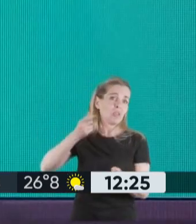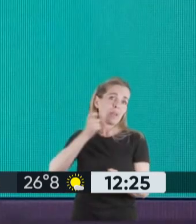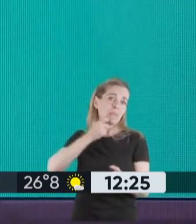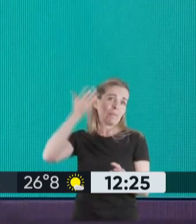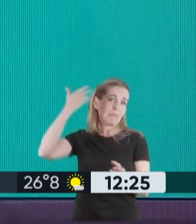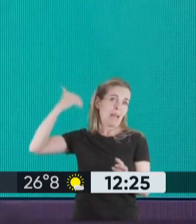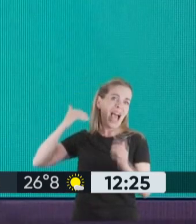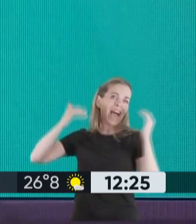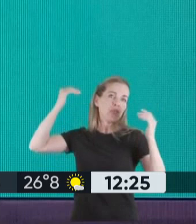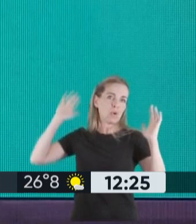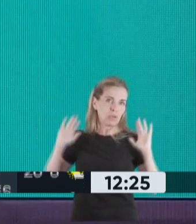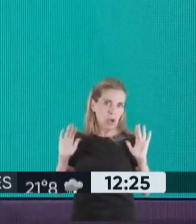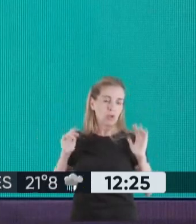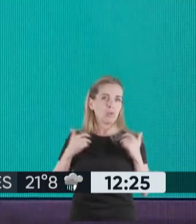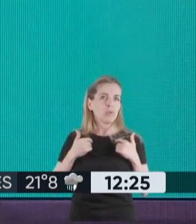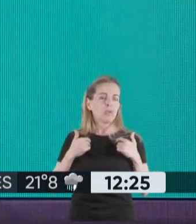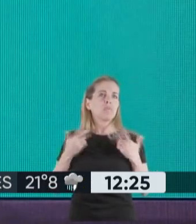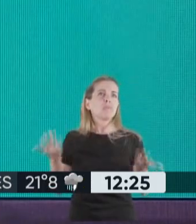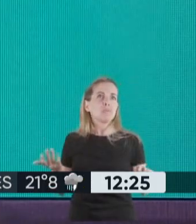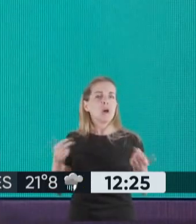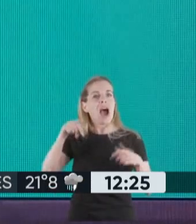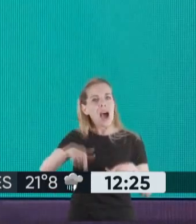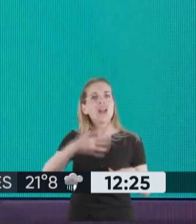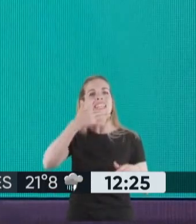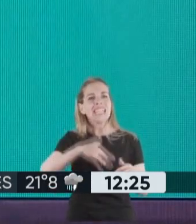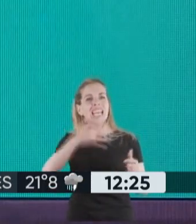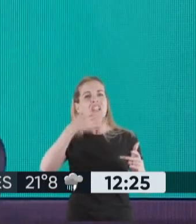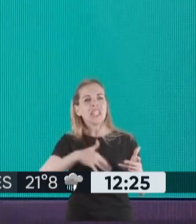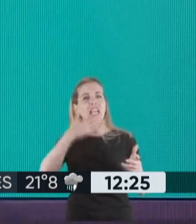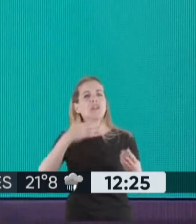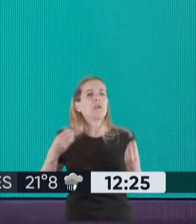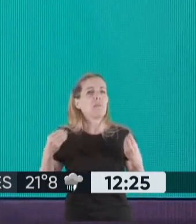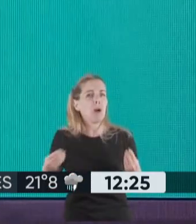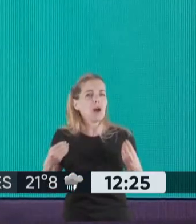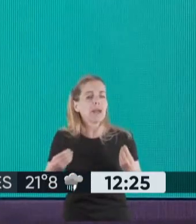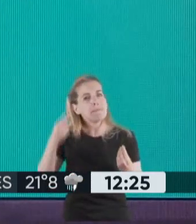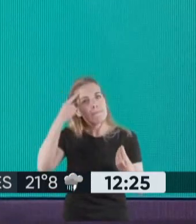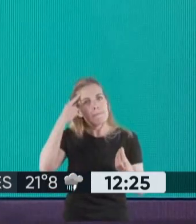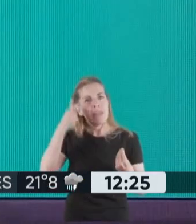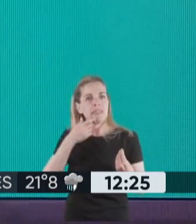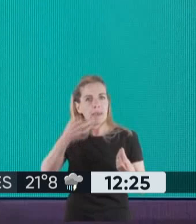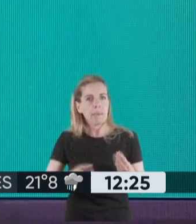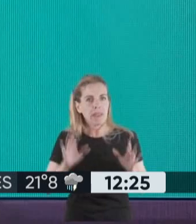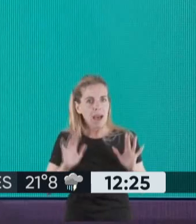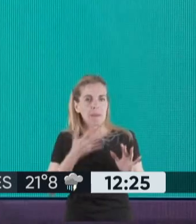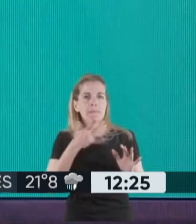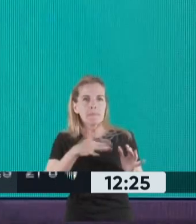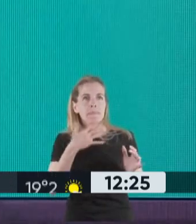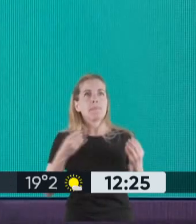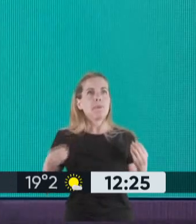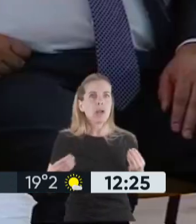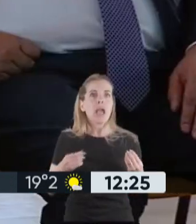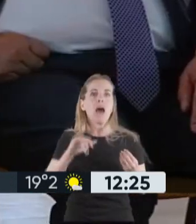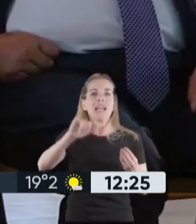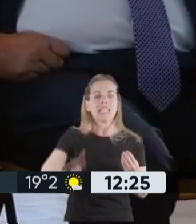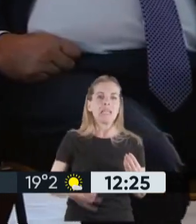generación. Yo en todo caso terminé entendiéndolo porque empecé a ver en concreto cuál era la dimensión del